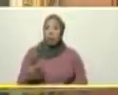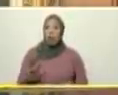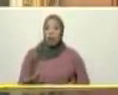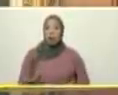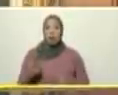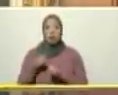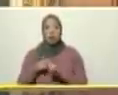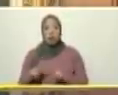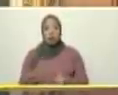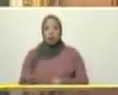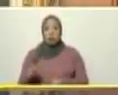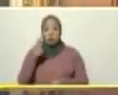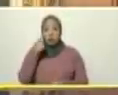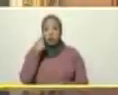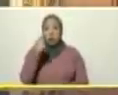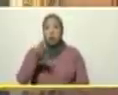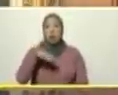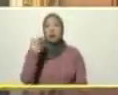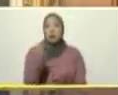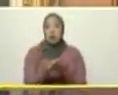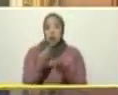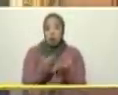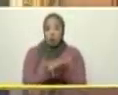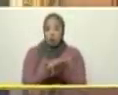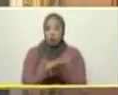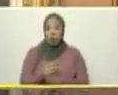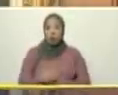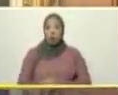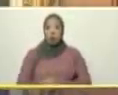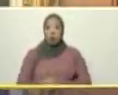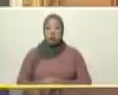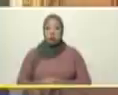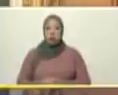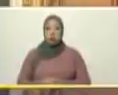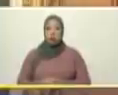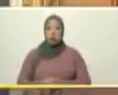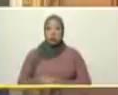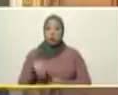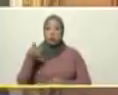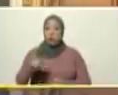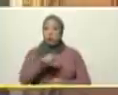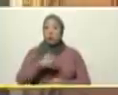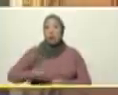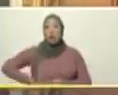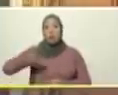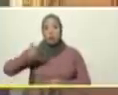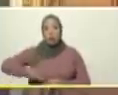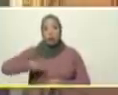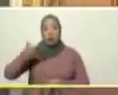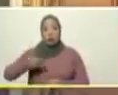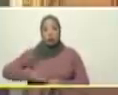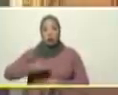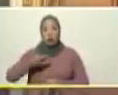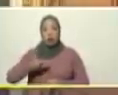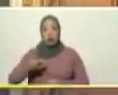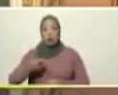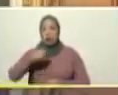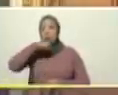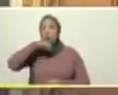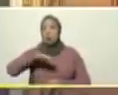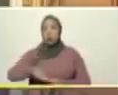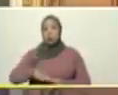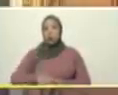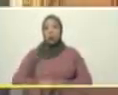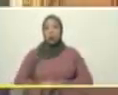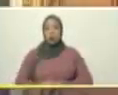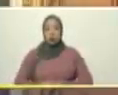fuimos testigos de un hecho muy importante para la historia,